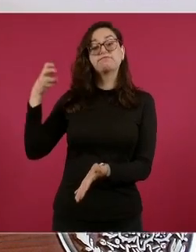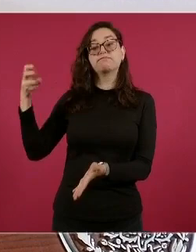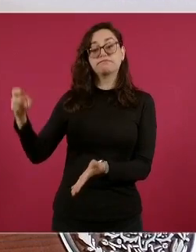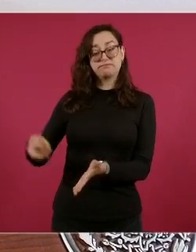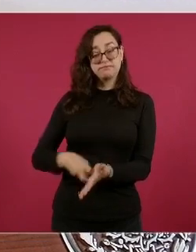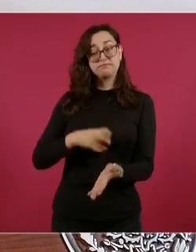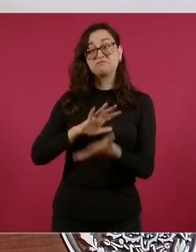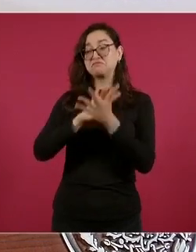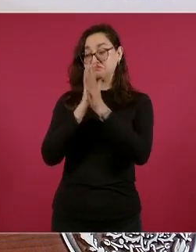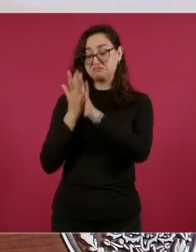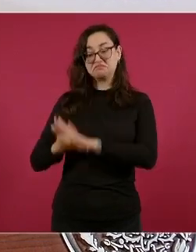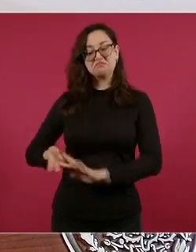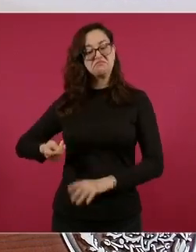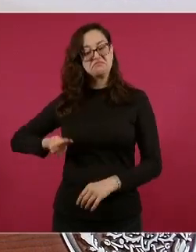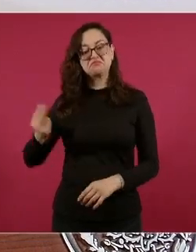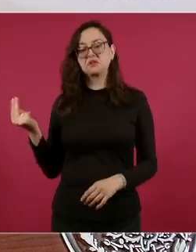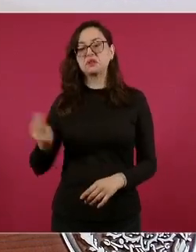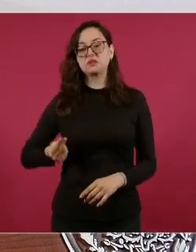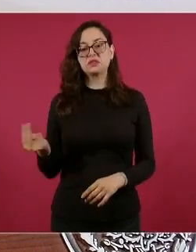el cambio, y